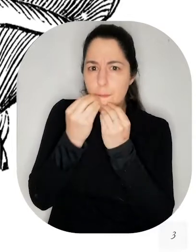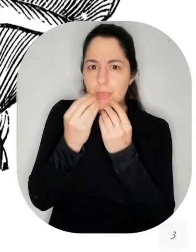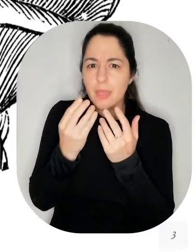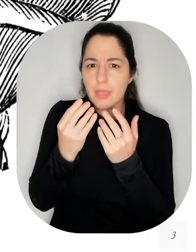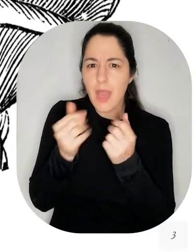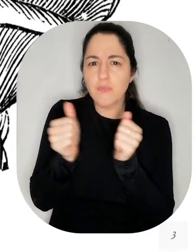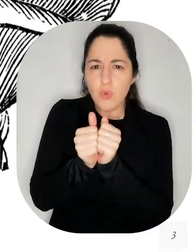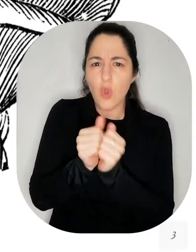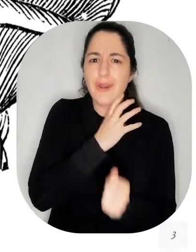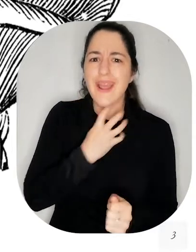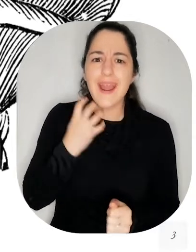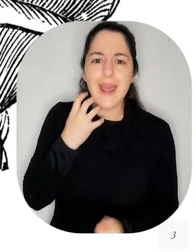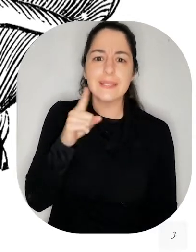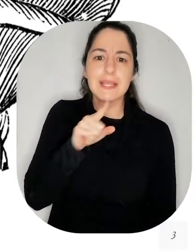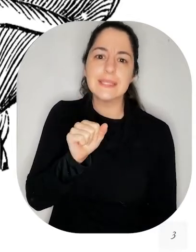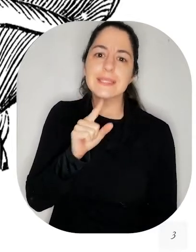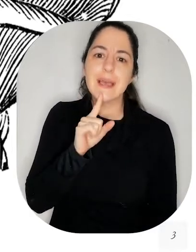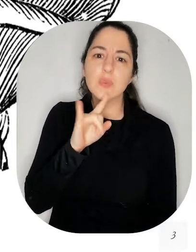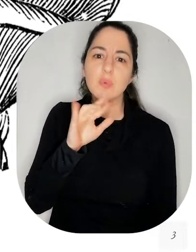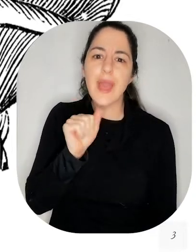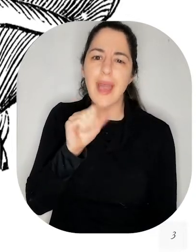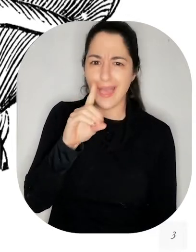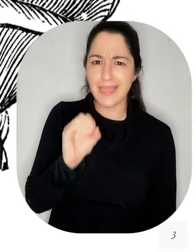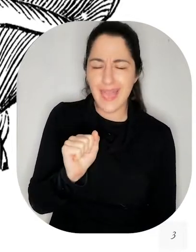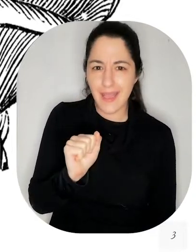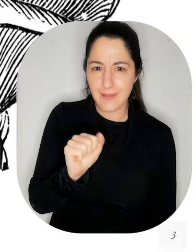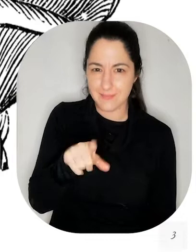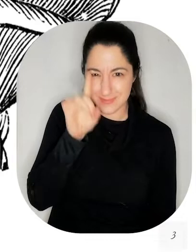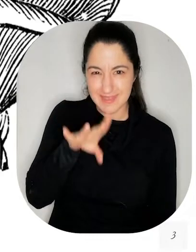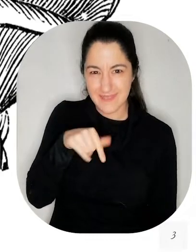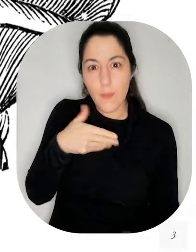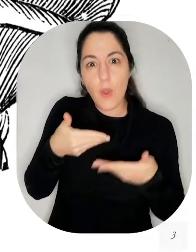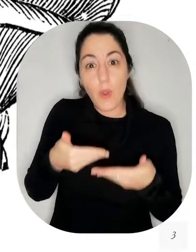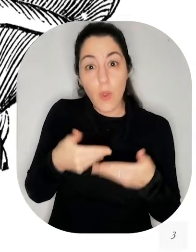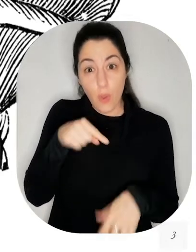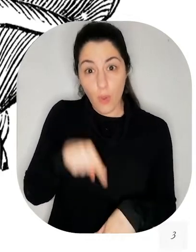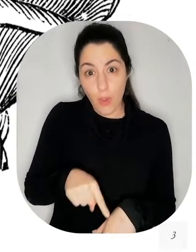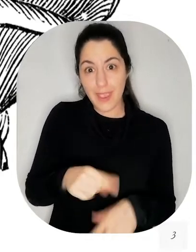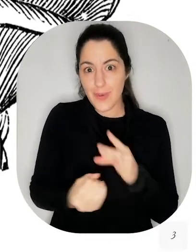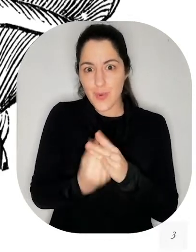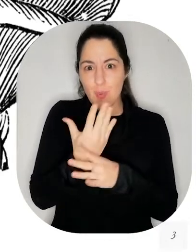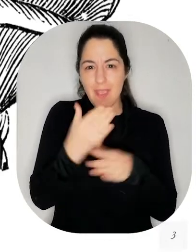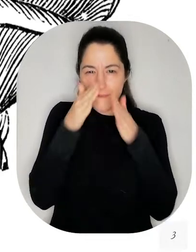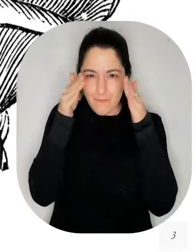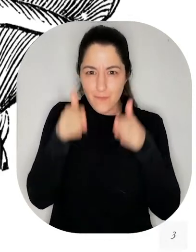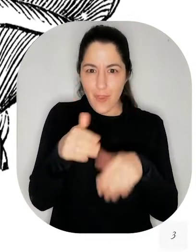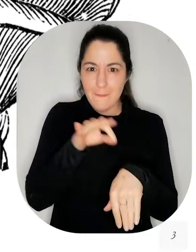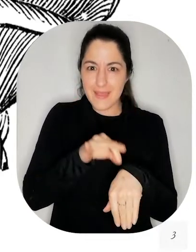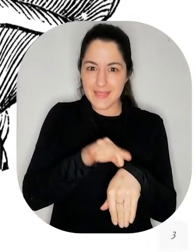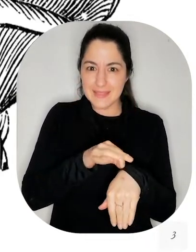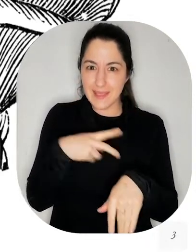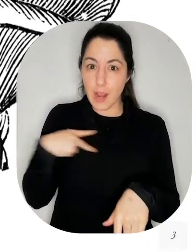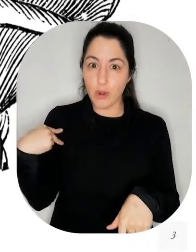por ejemplo un alimento que viene lleno de grasas saturadas. Sabemos hoy en día desde la medicina de los estilos de vida,